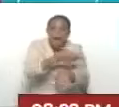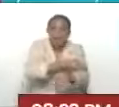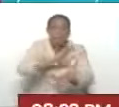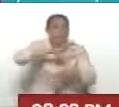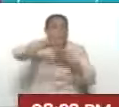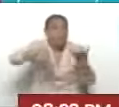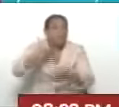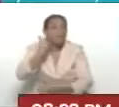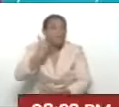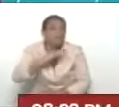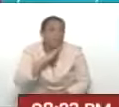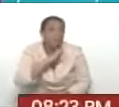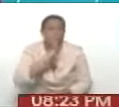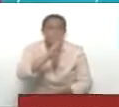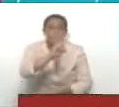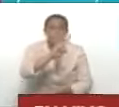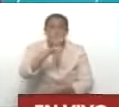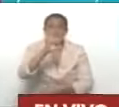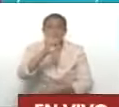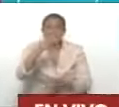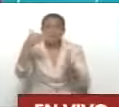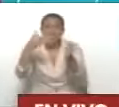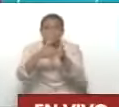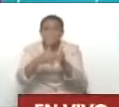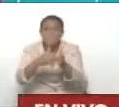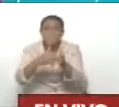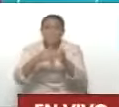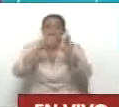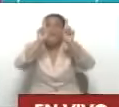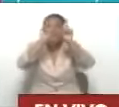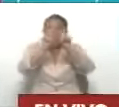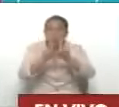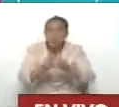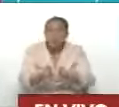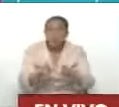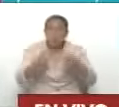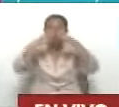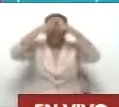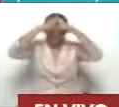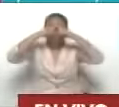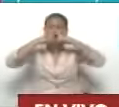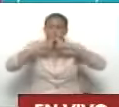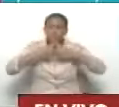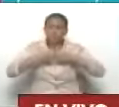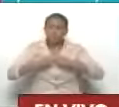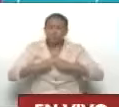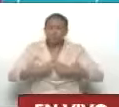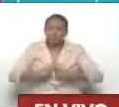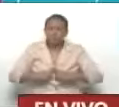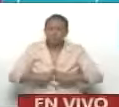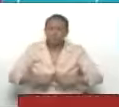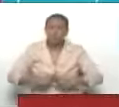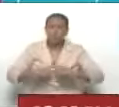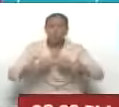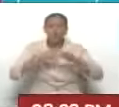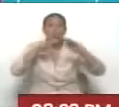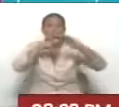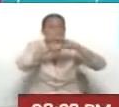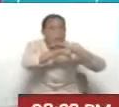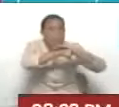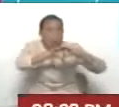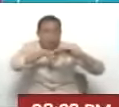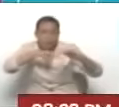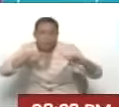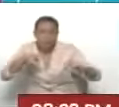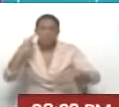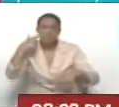presidente, más de 23 mil estudios radiológicos que tienen que ver con tomografías,